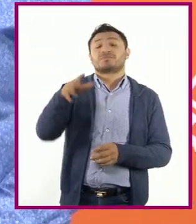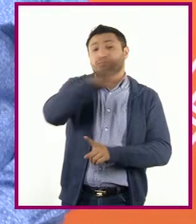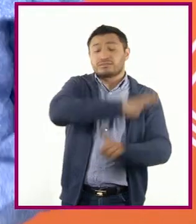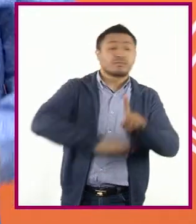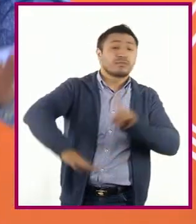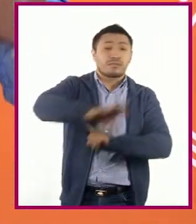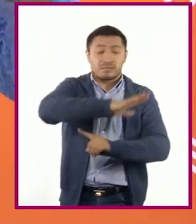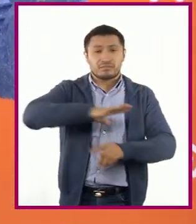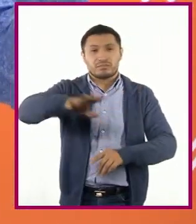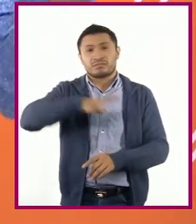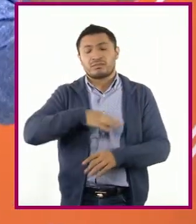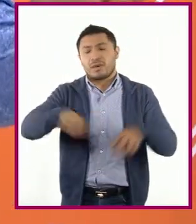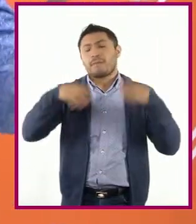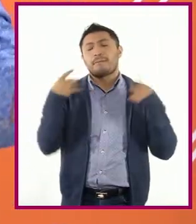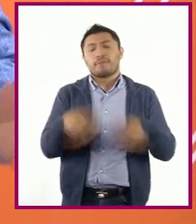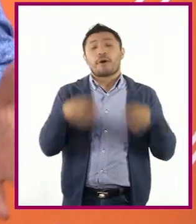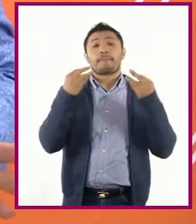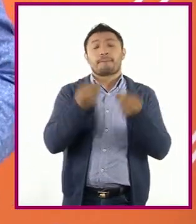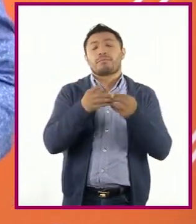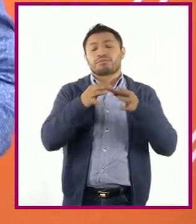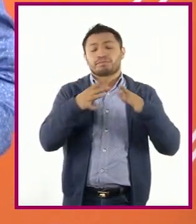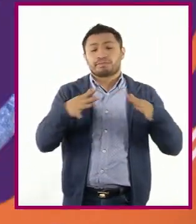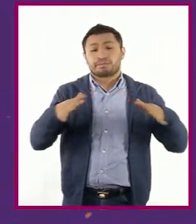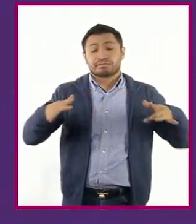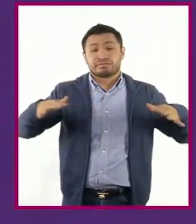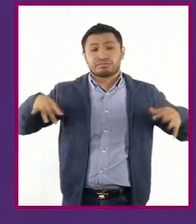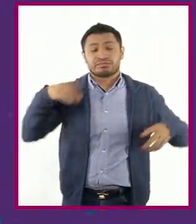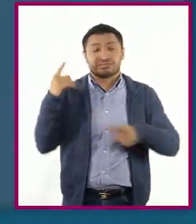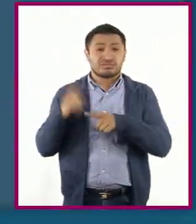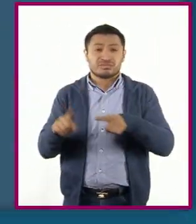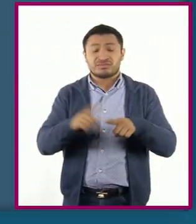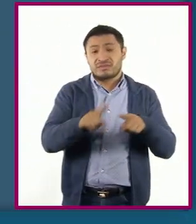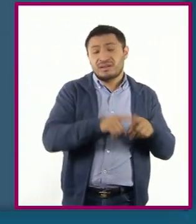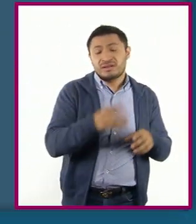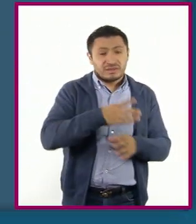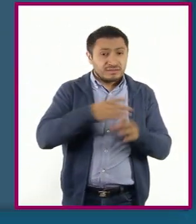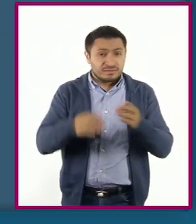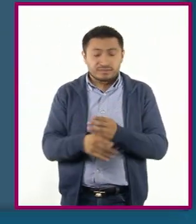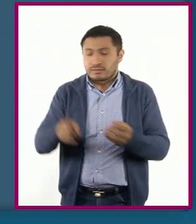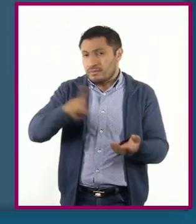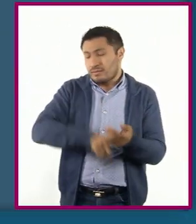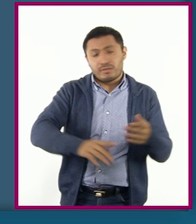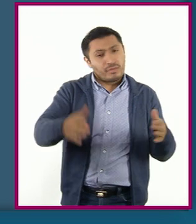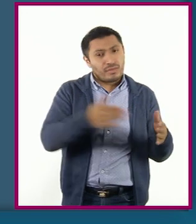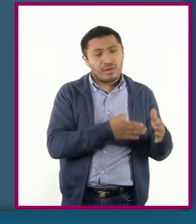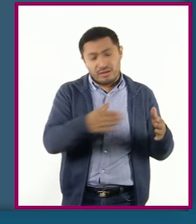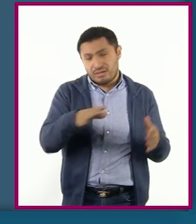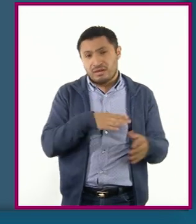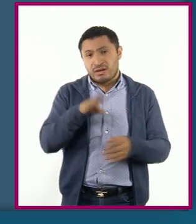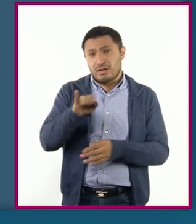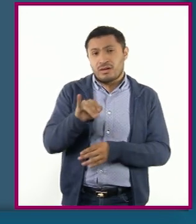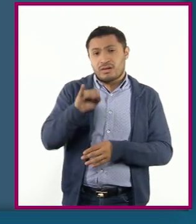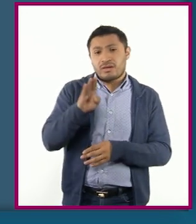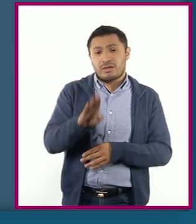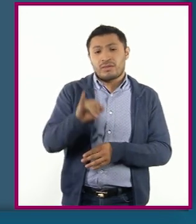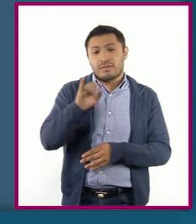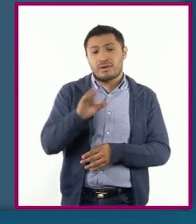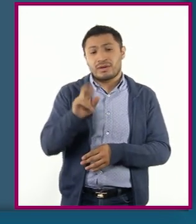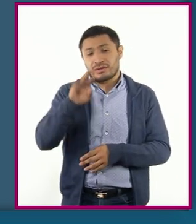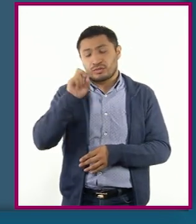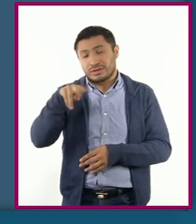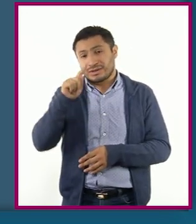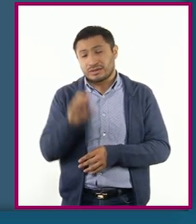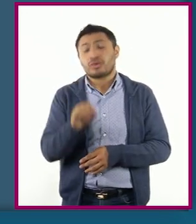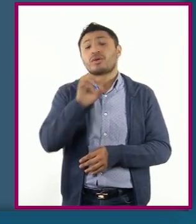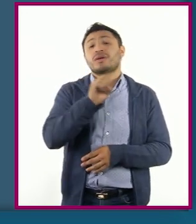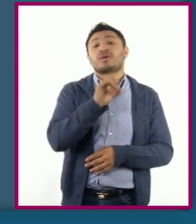entorno existe una gran variedad de diversidad de sustancias. En nuestra cocina tenemos bicarbonato de sodio y cobre